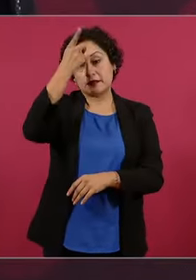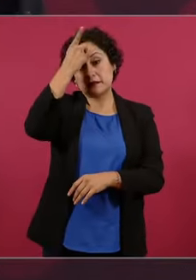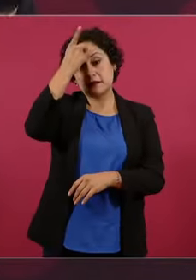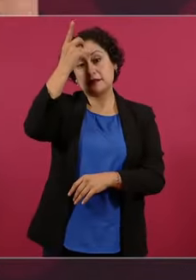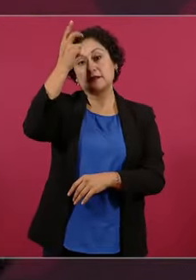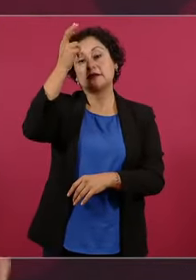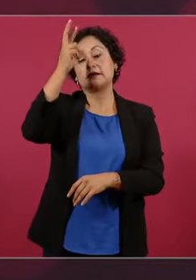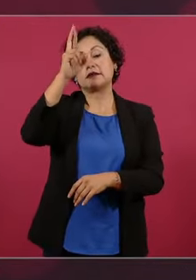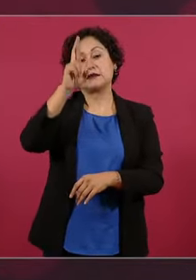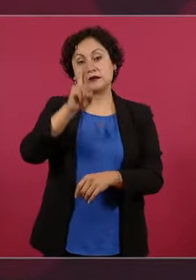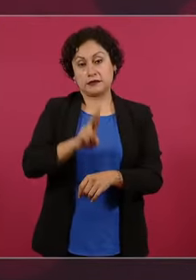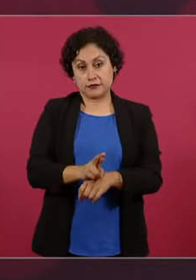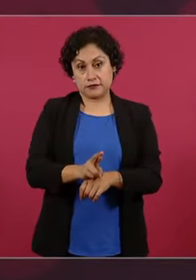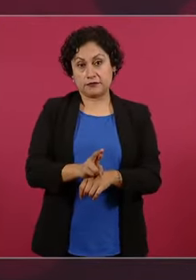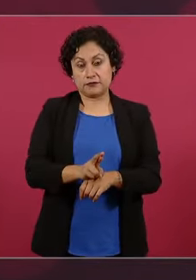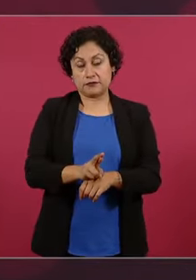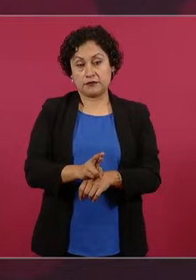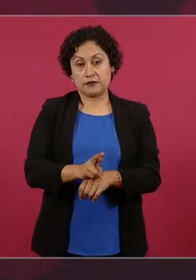otra